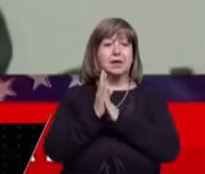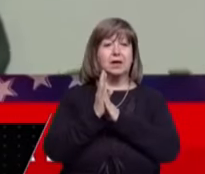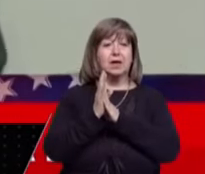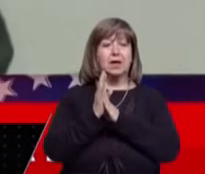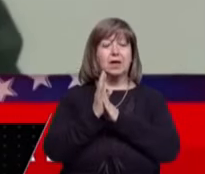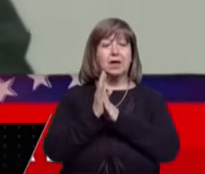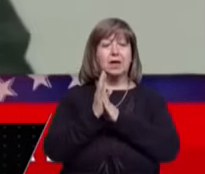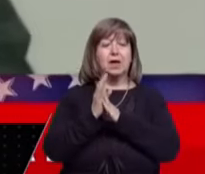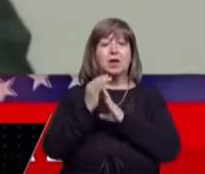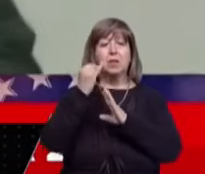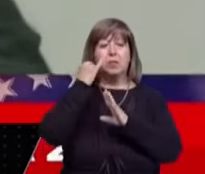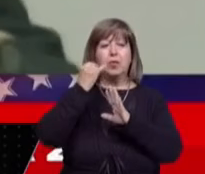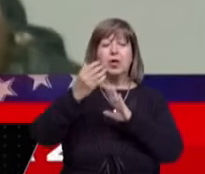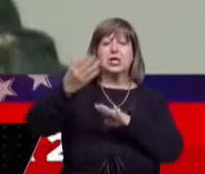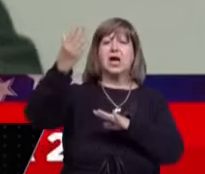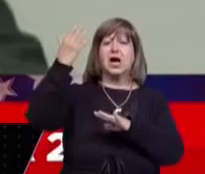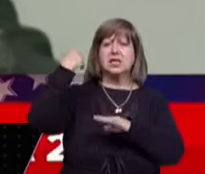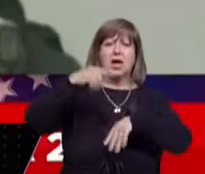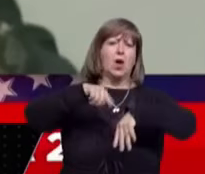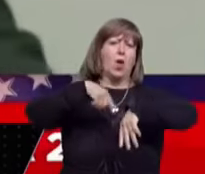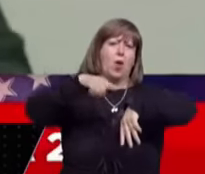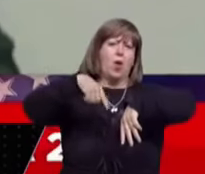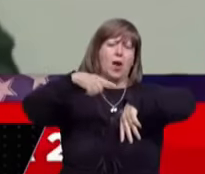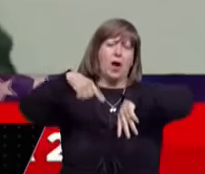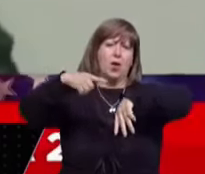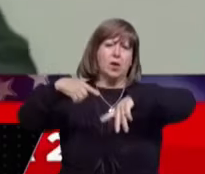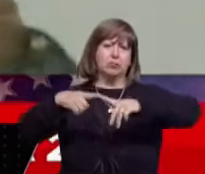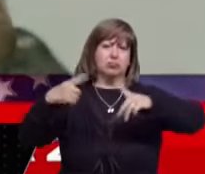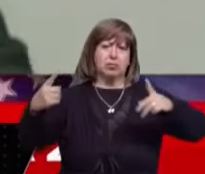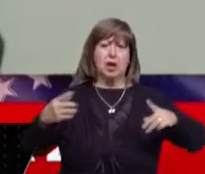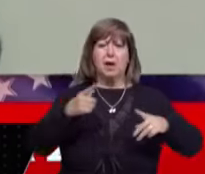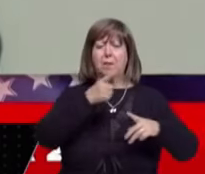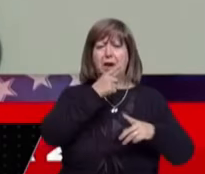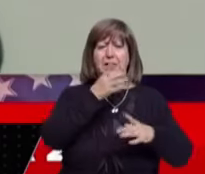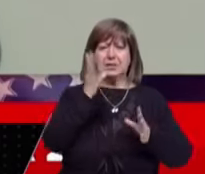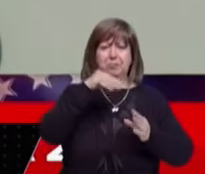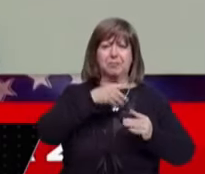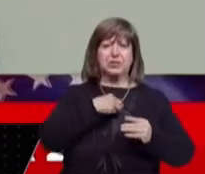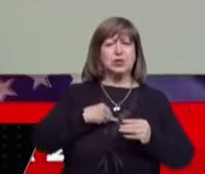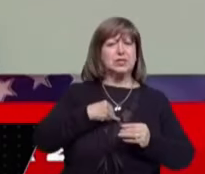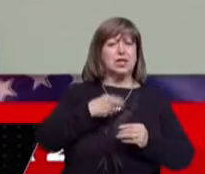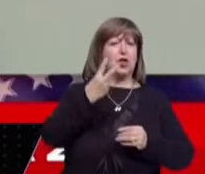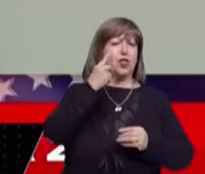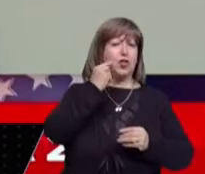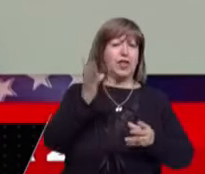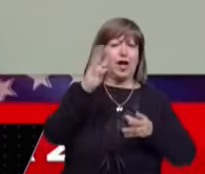porque la jornada de ayer fue extensa, fue una jornada casi de 2 días,